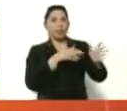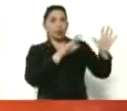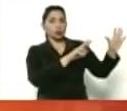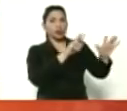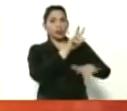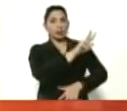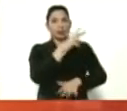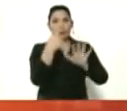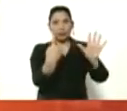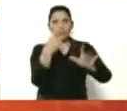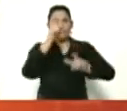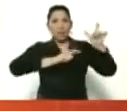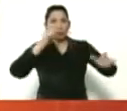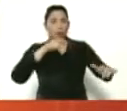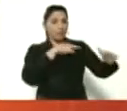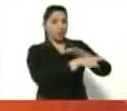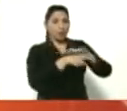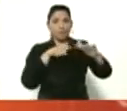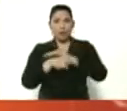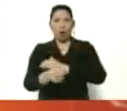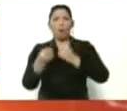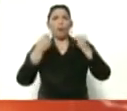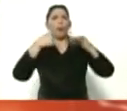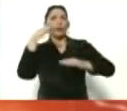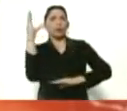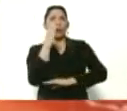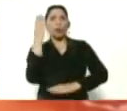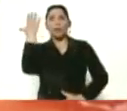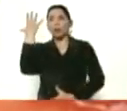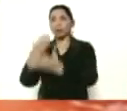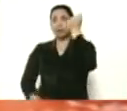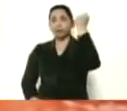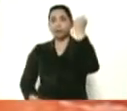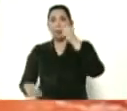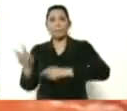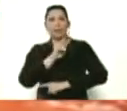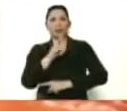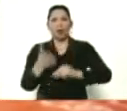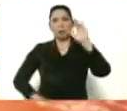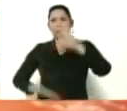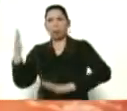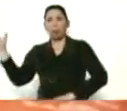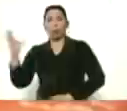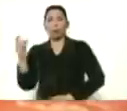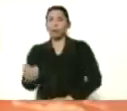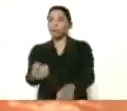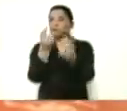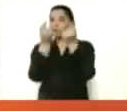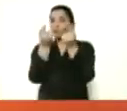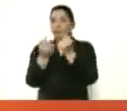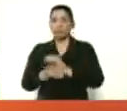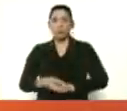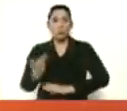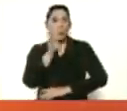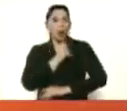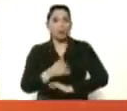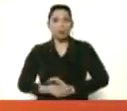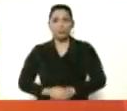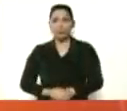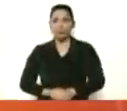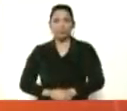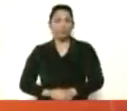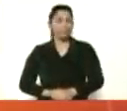20.836 personas. ¿Y cuántos colombianos se han ido de Venezuela para Colombia? Ni uno, presidente. Todo esto